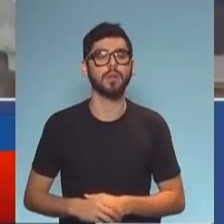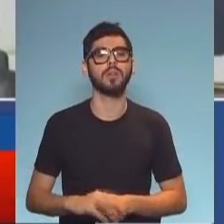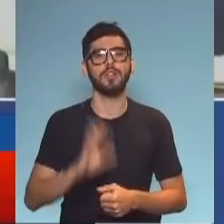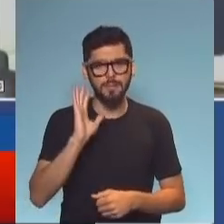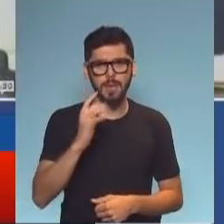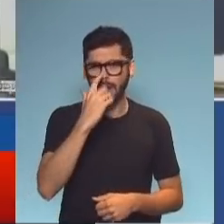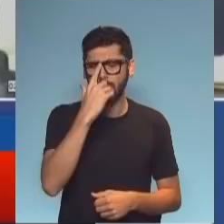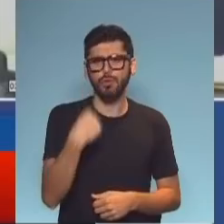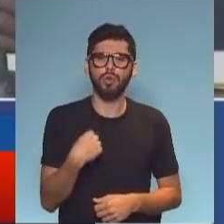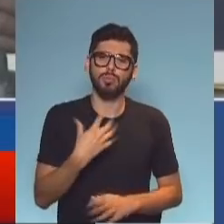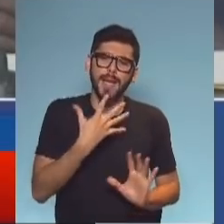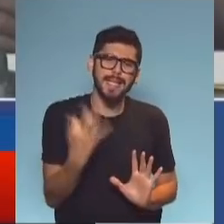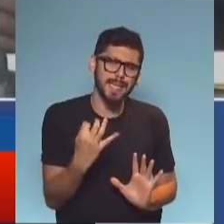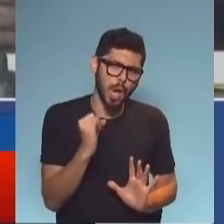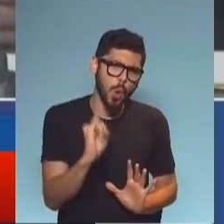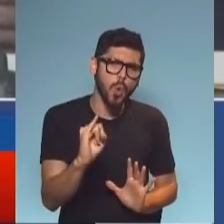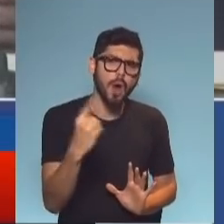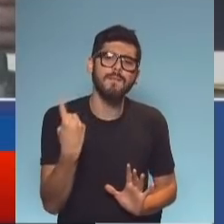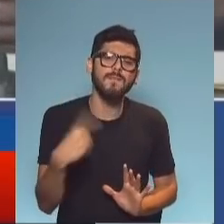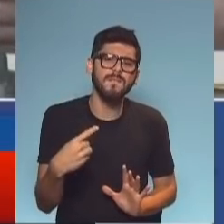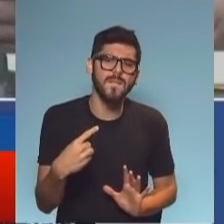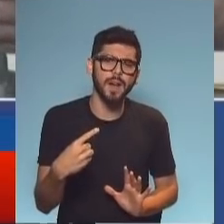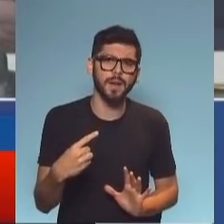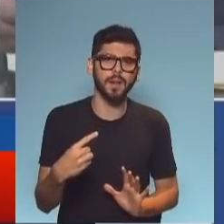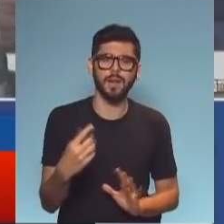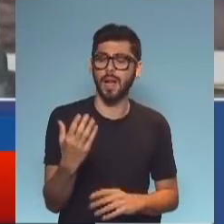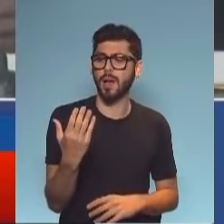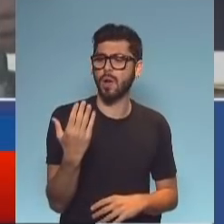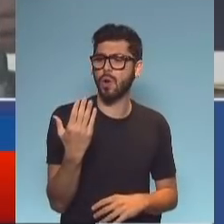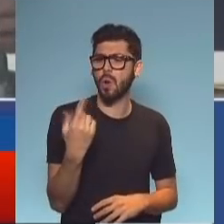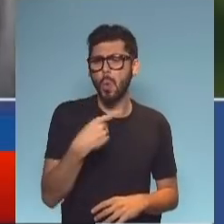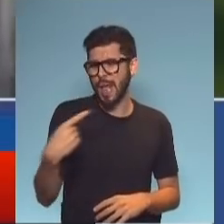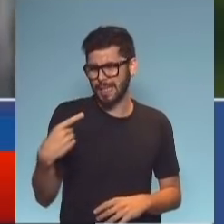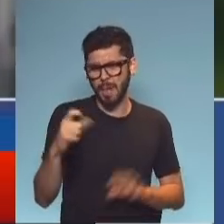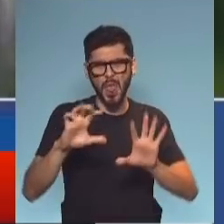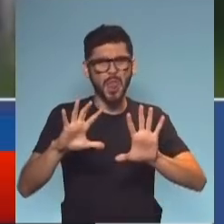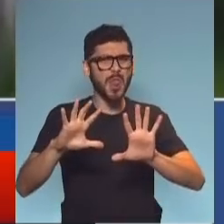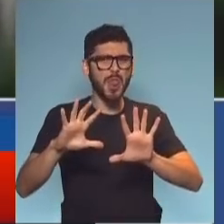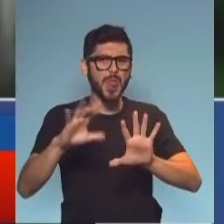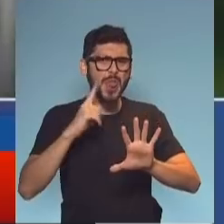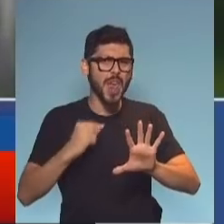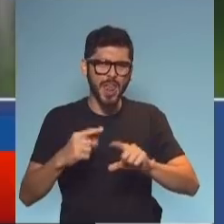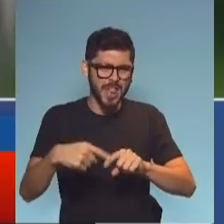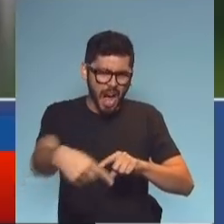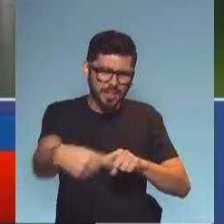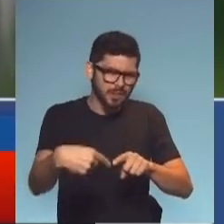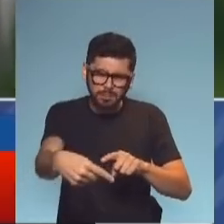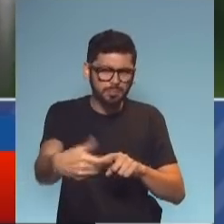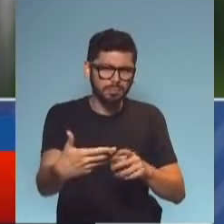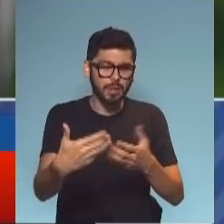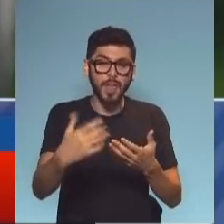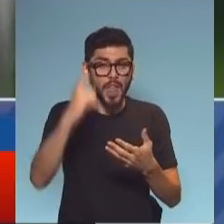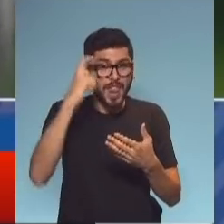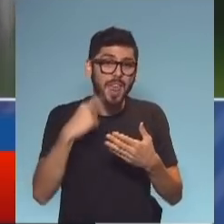puedo asegurar que en una semana, 10 días, va a haber una tregua en lo